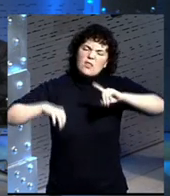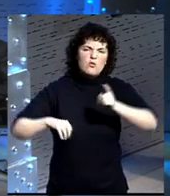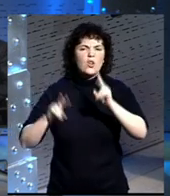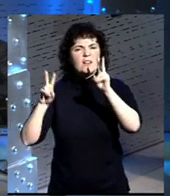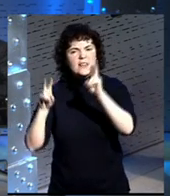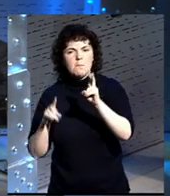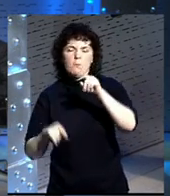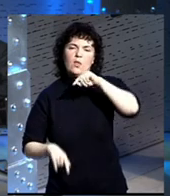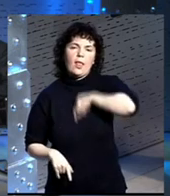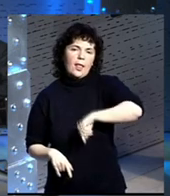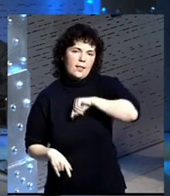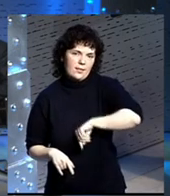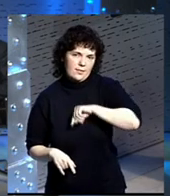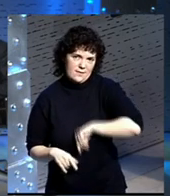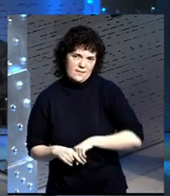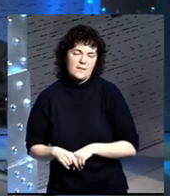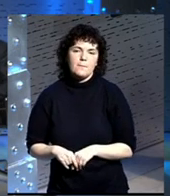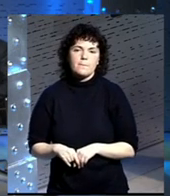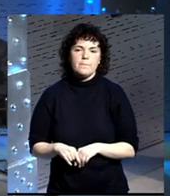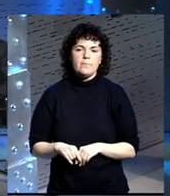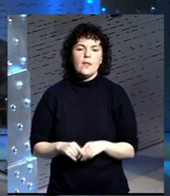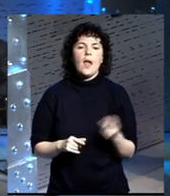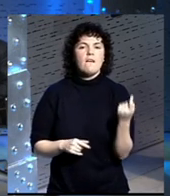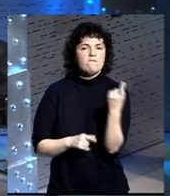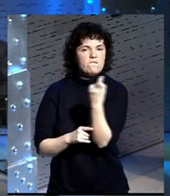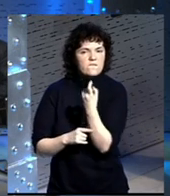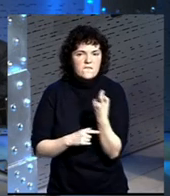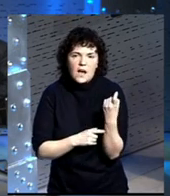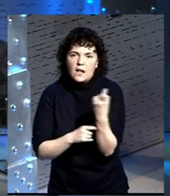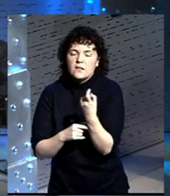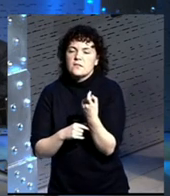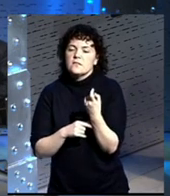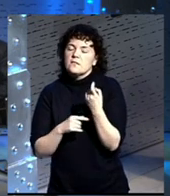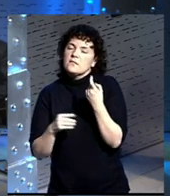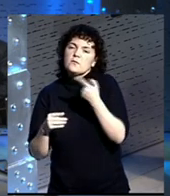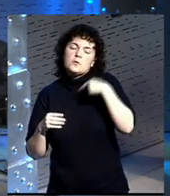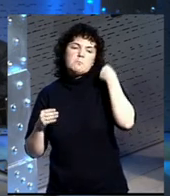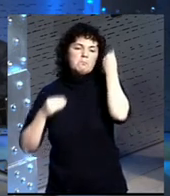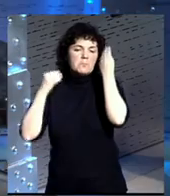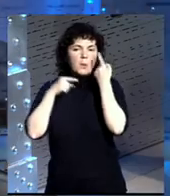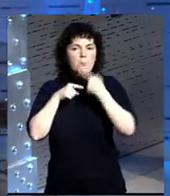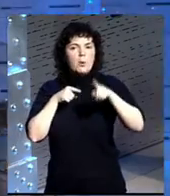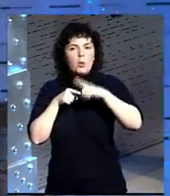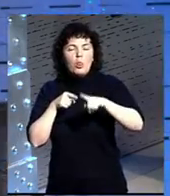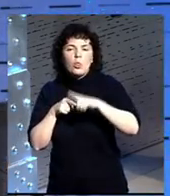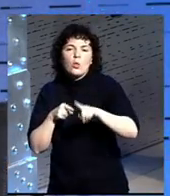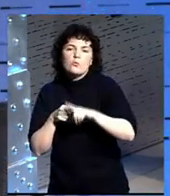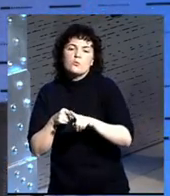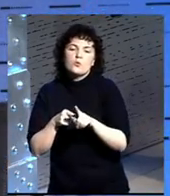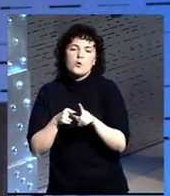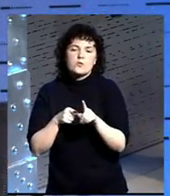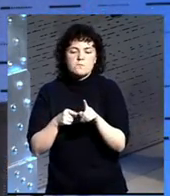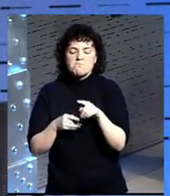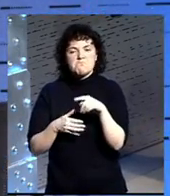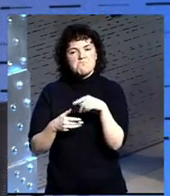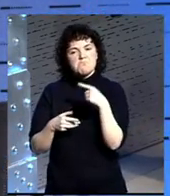cuestión de ética, ¿no? Hay una querencia de que los productos efectivamente sean posibles de comprender,